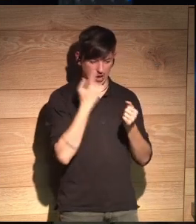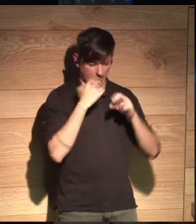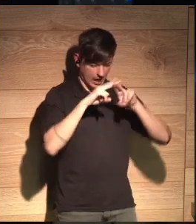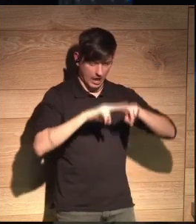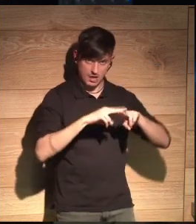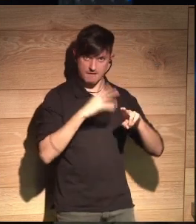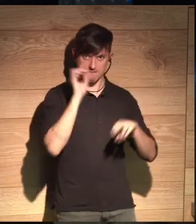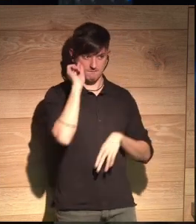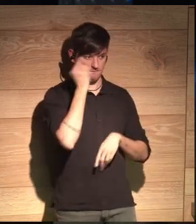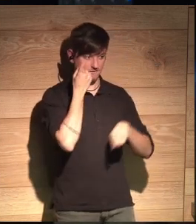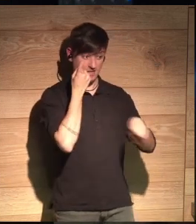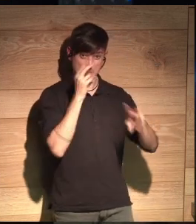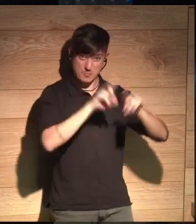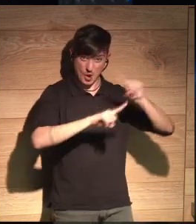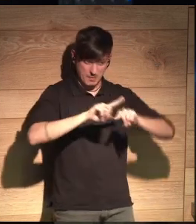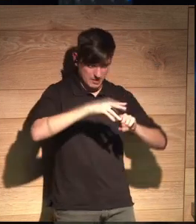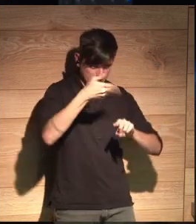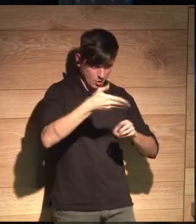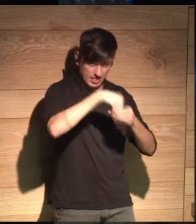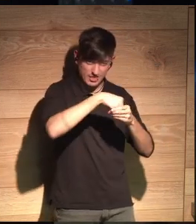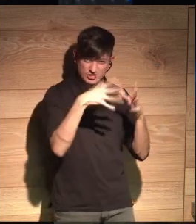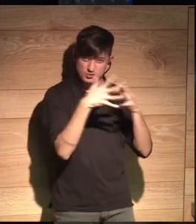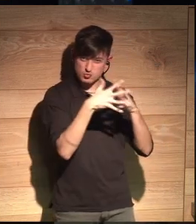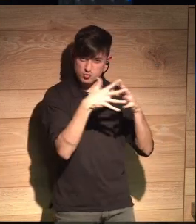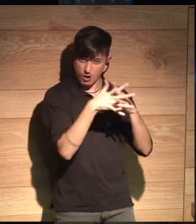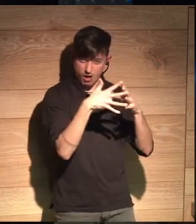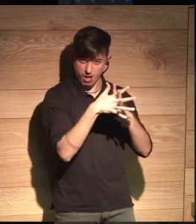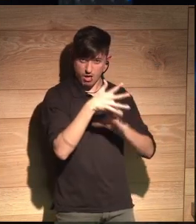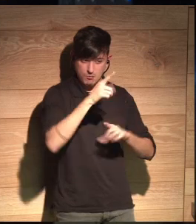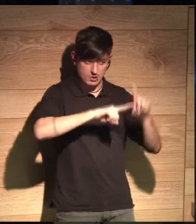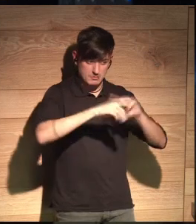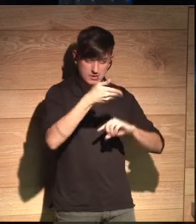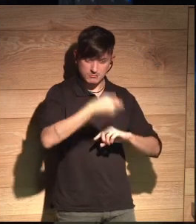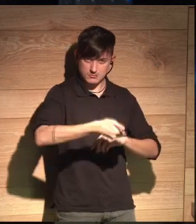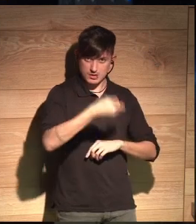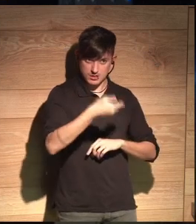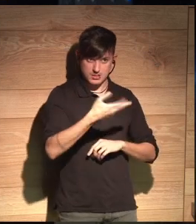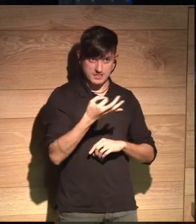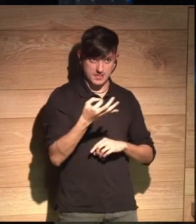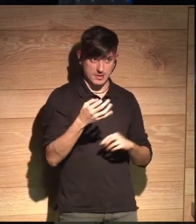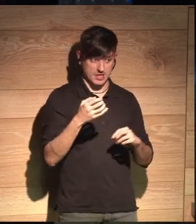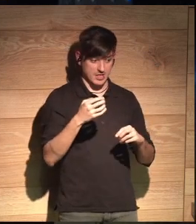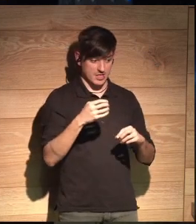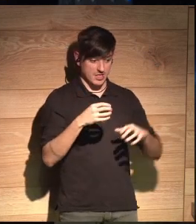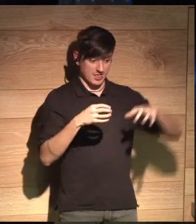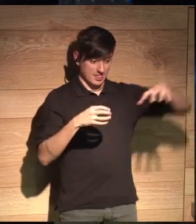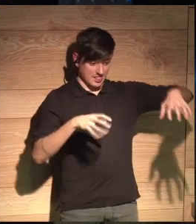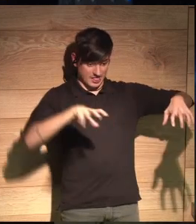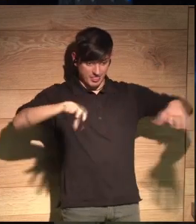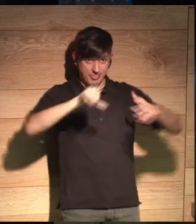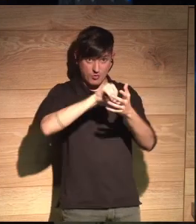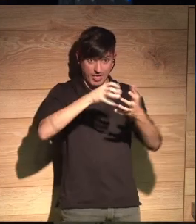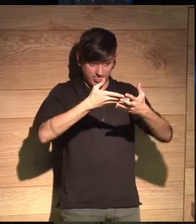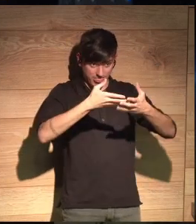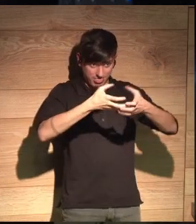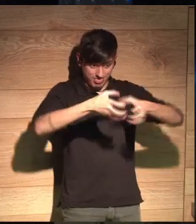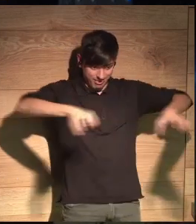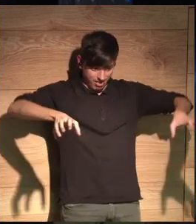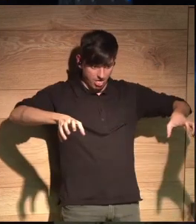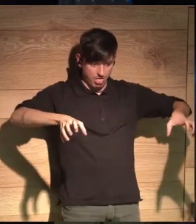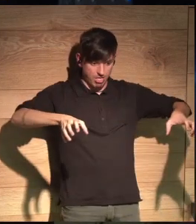vimos que tenía problemas importantes estructurales entonces tuvimos que desconectar los dos lados de la ciudad se reconstruyó básicamente